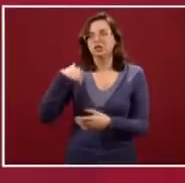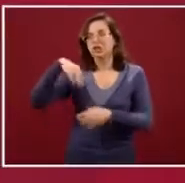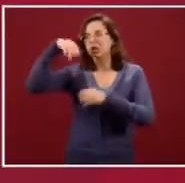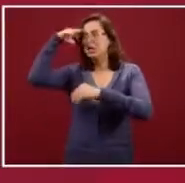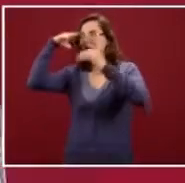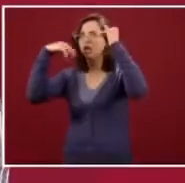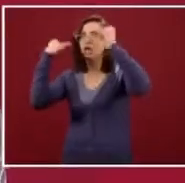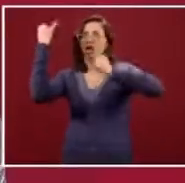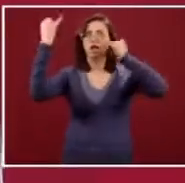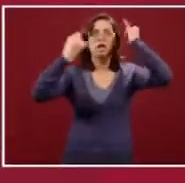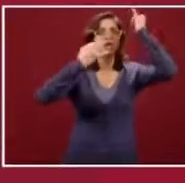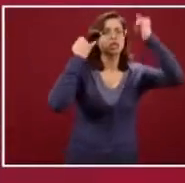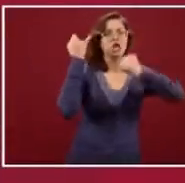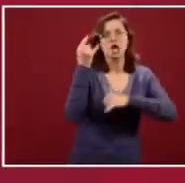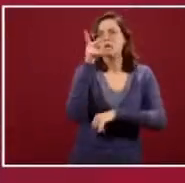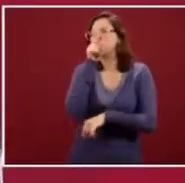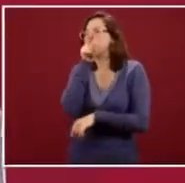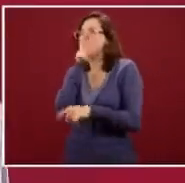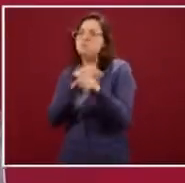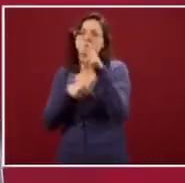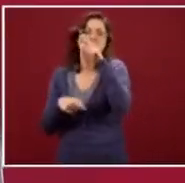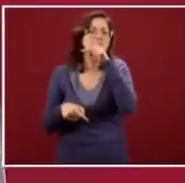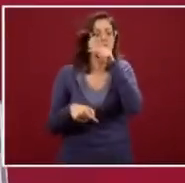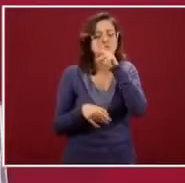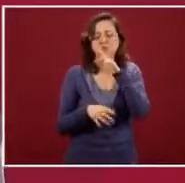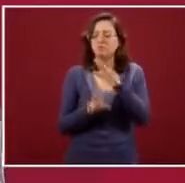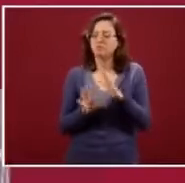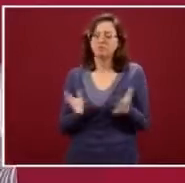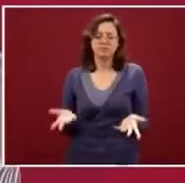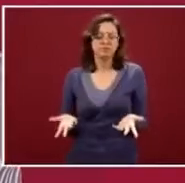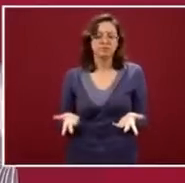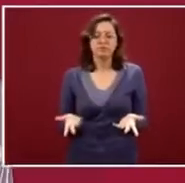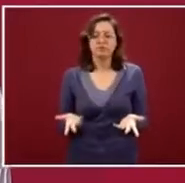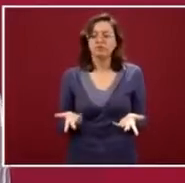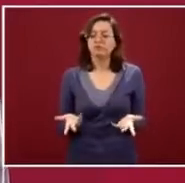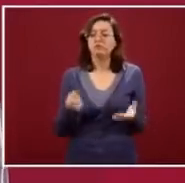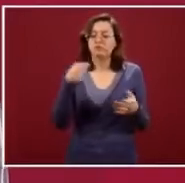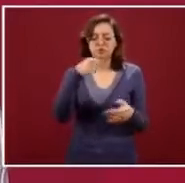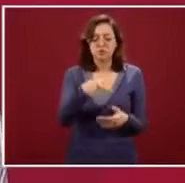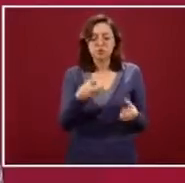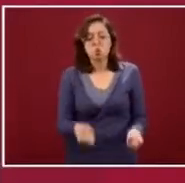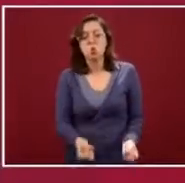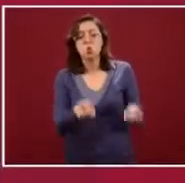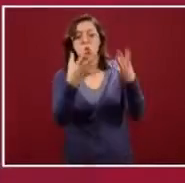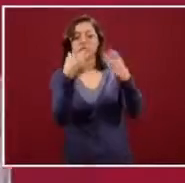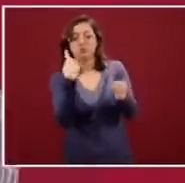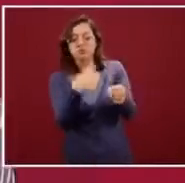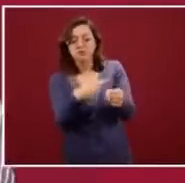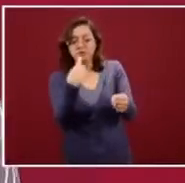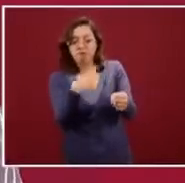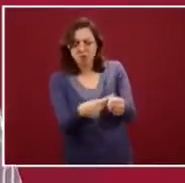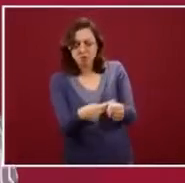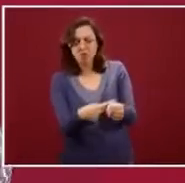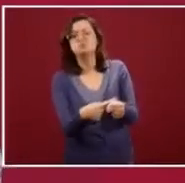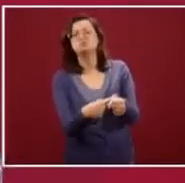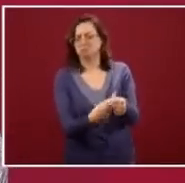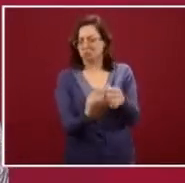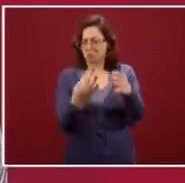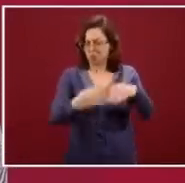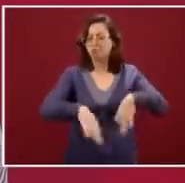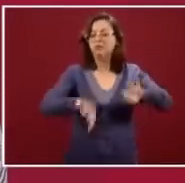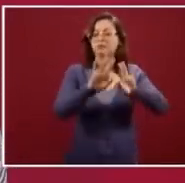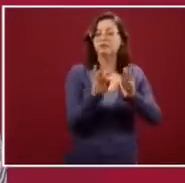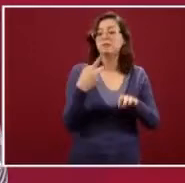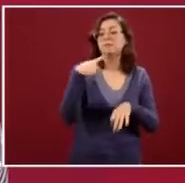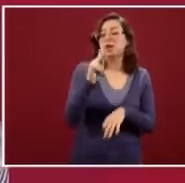número de casos, en la medida en que el número de casos es el elemento mínimo de información necesario. Hay muchos elementos de información, como lo